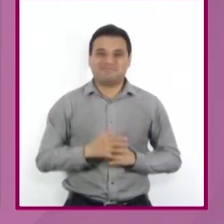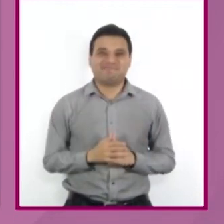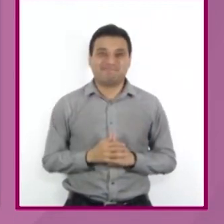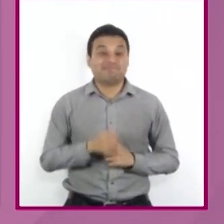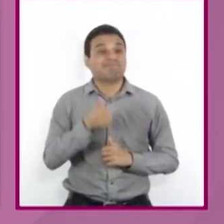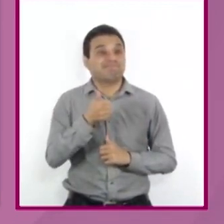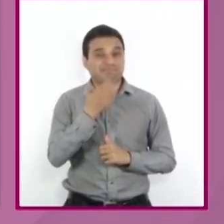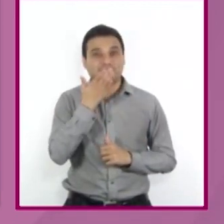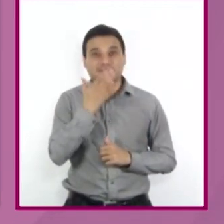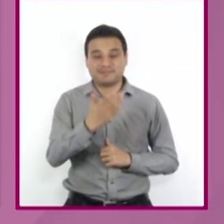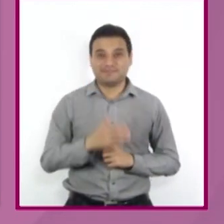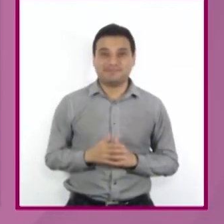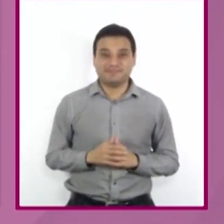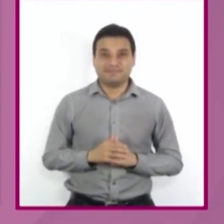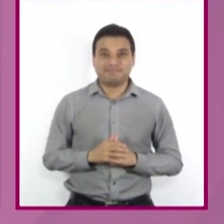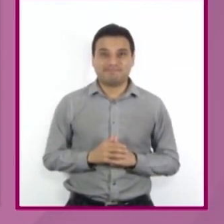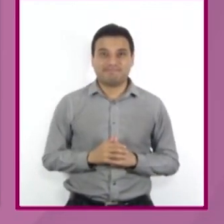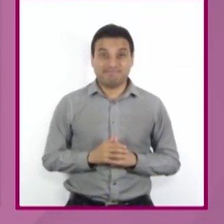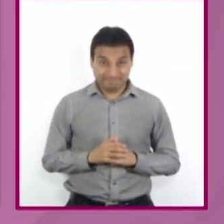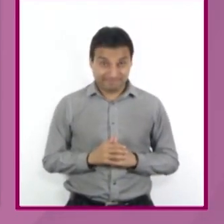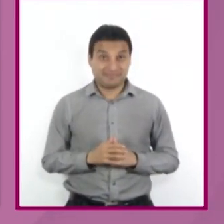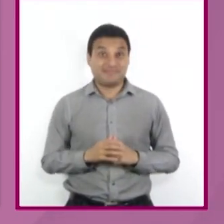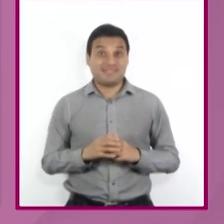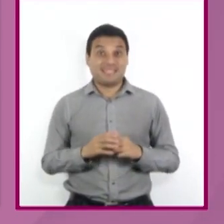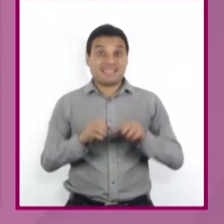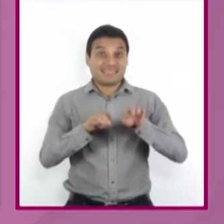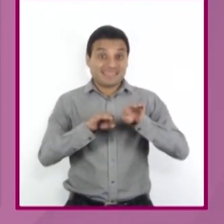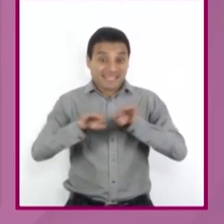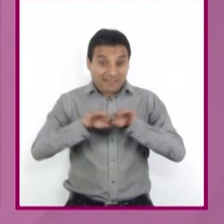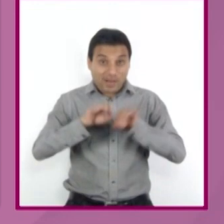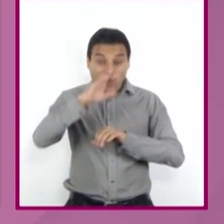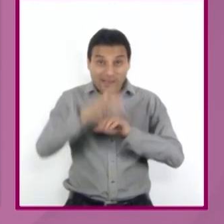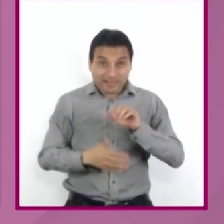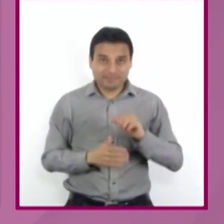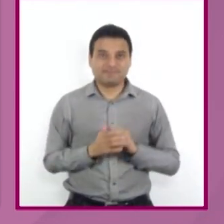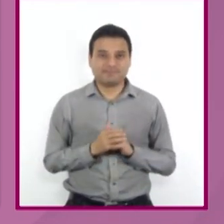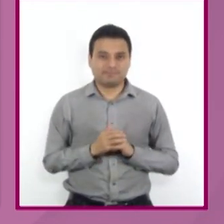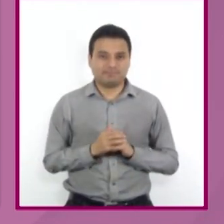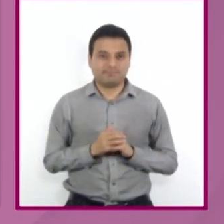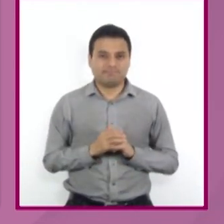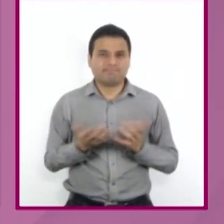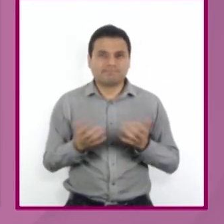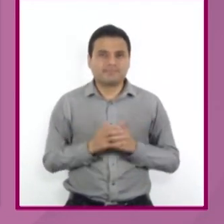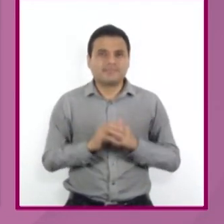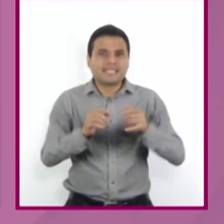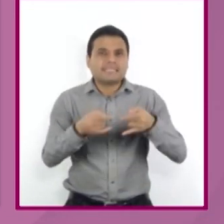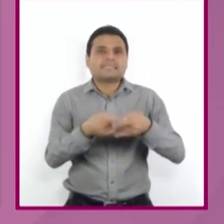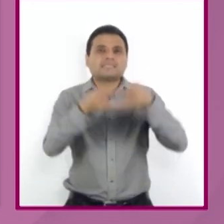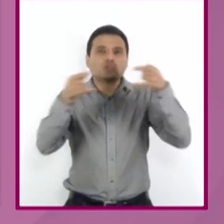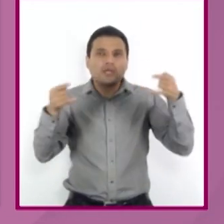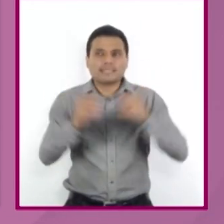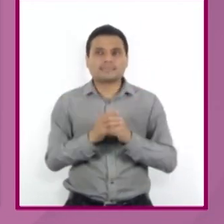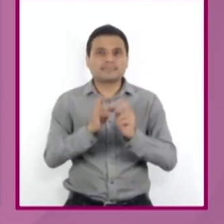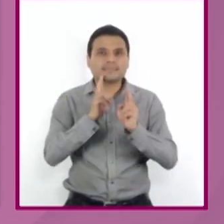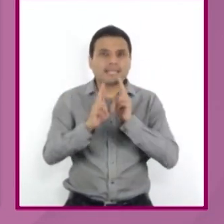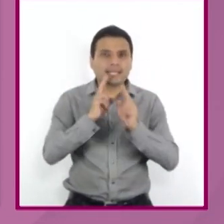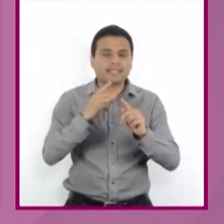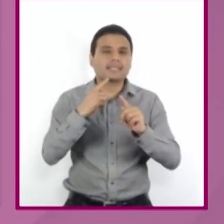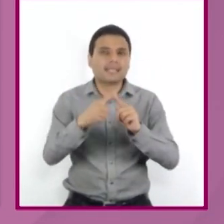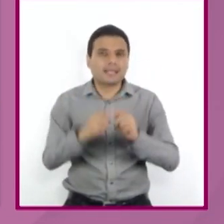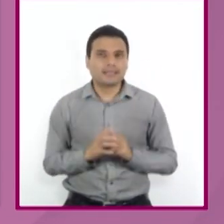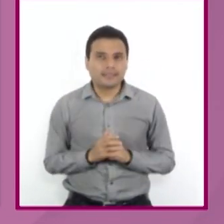bien. Después del trabajo teatral realizado, ¿quiénes narran las historias en el teatro? ¿Los actores o